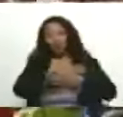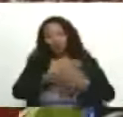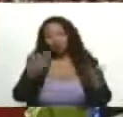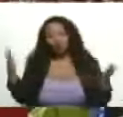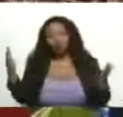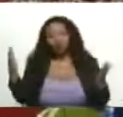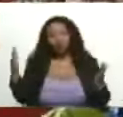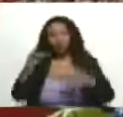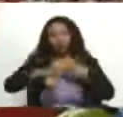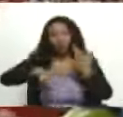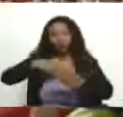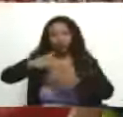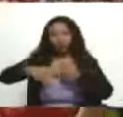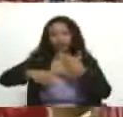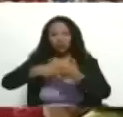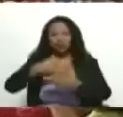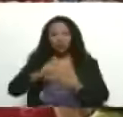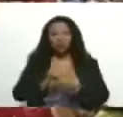solidario!